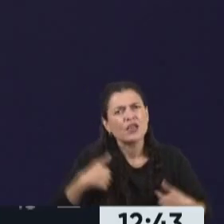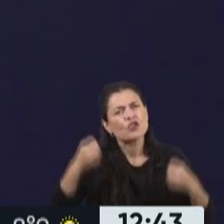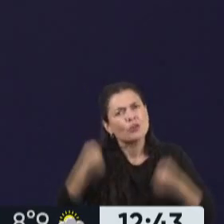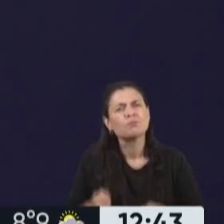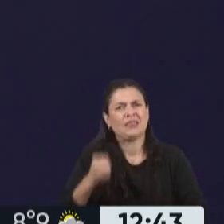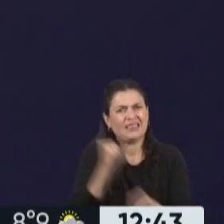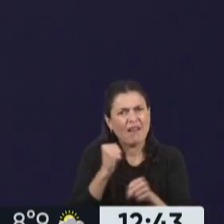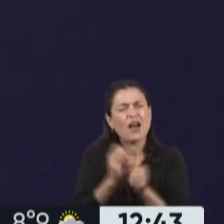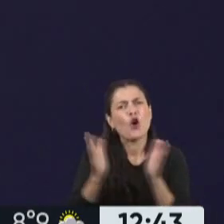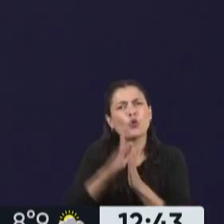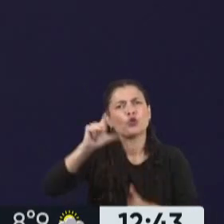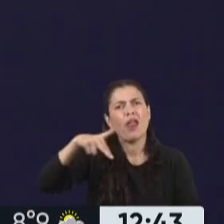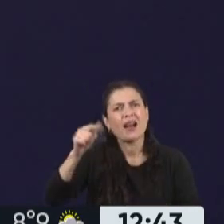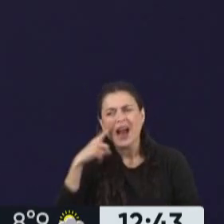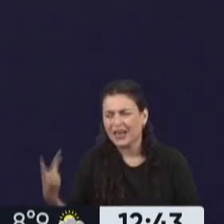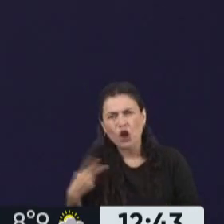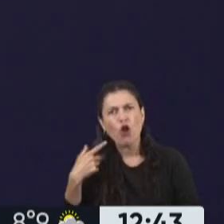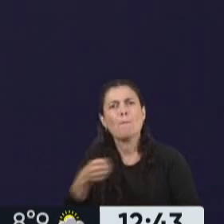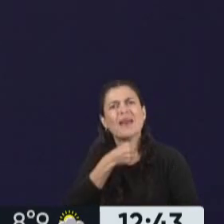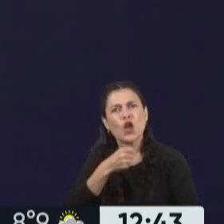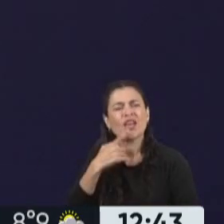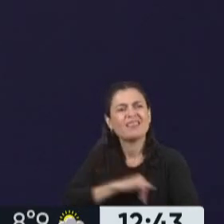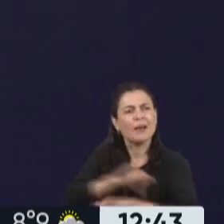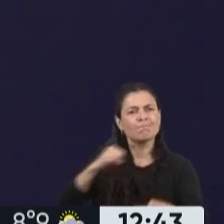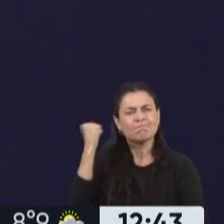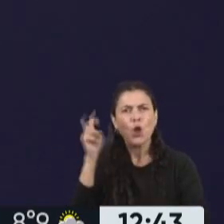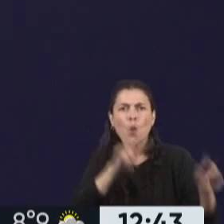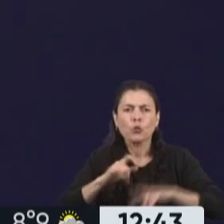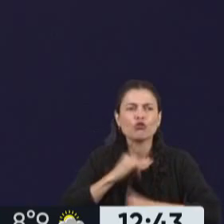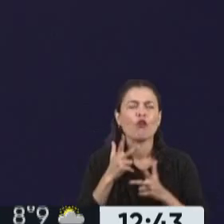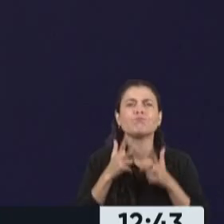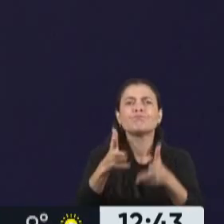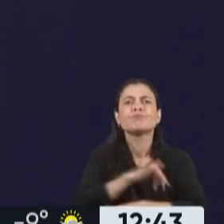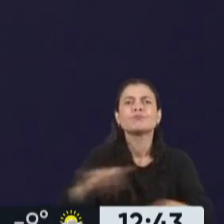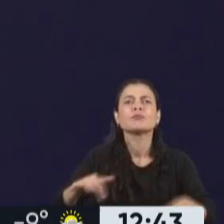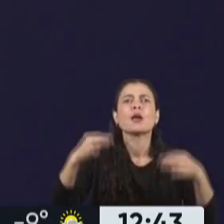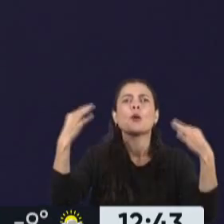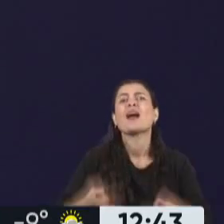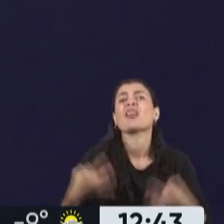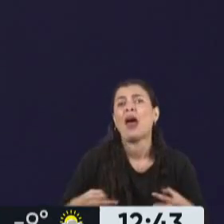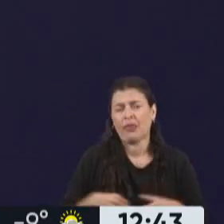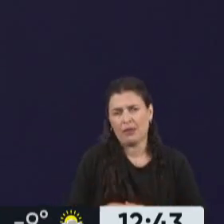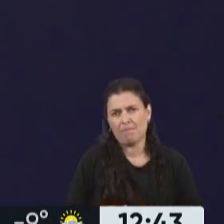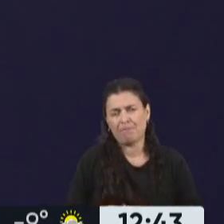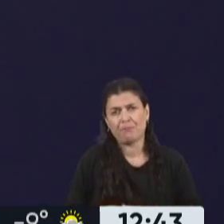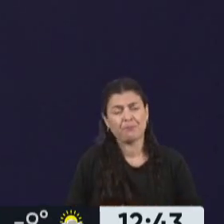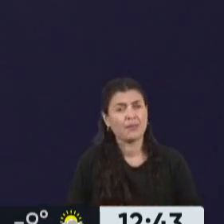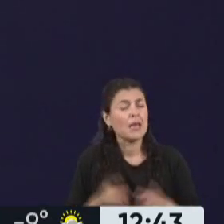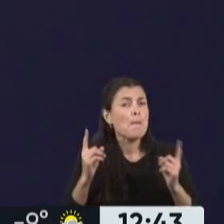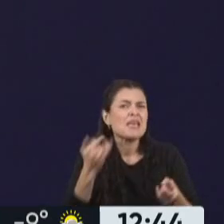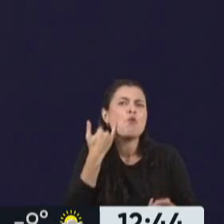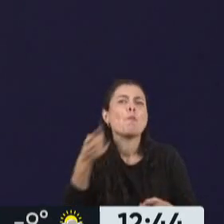para que esa verdad se sepa y que ustedes estén enterados de la verdad. Por supuesto que, como decía, esta práctica